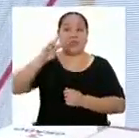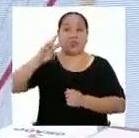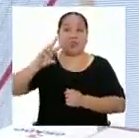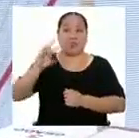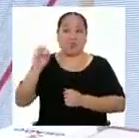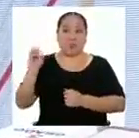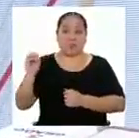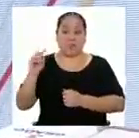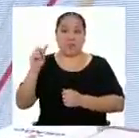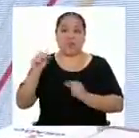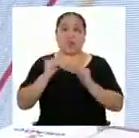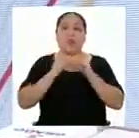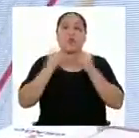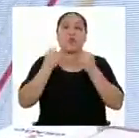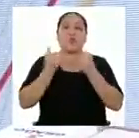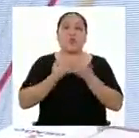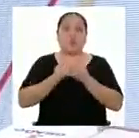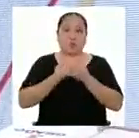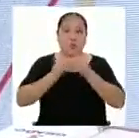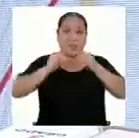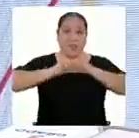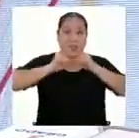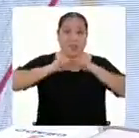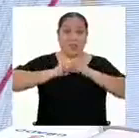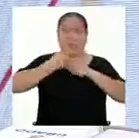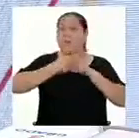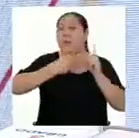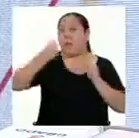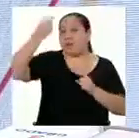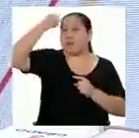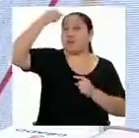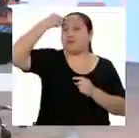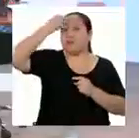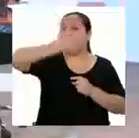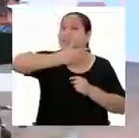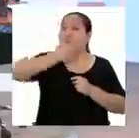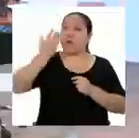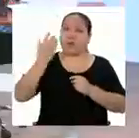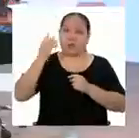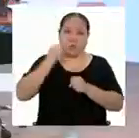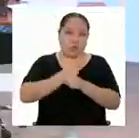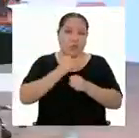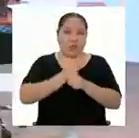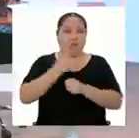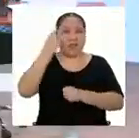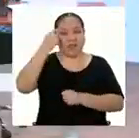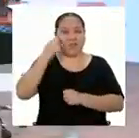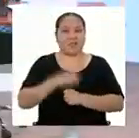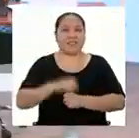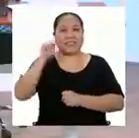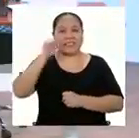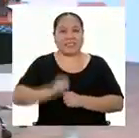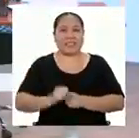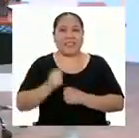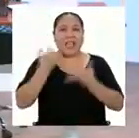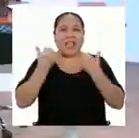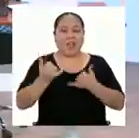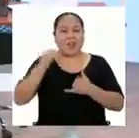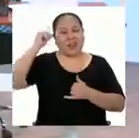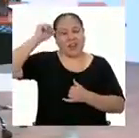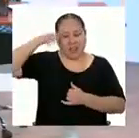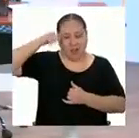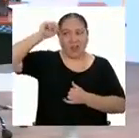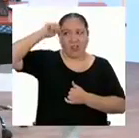el conjunto de ejercicios mentales para mejorar el rendimiento del cerebro. Sí, y eso es lo que vamos a hacer recordando